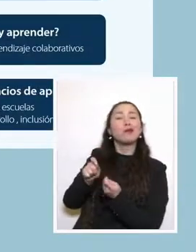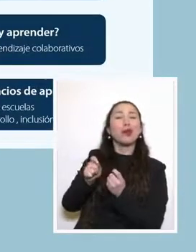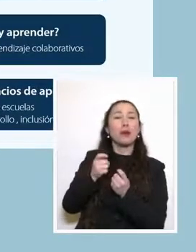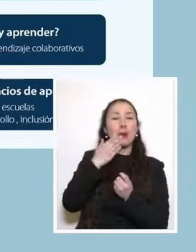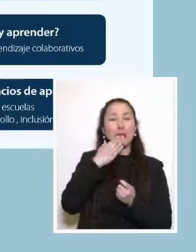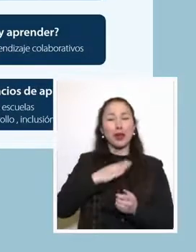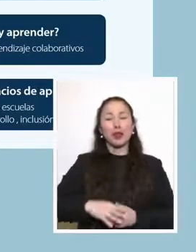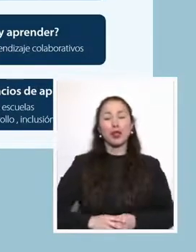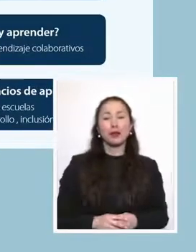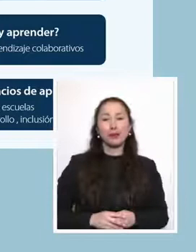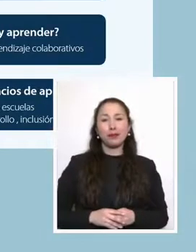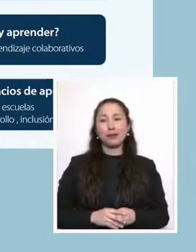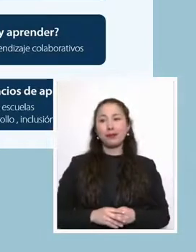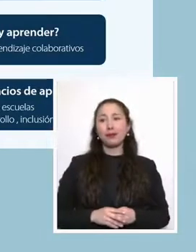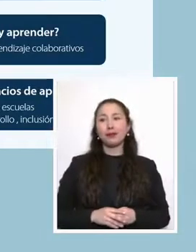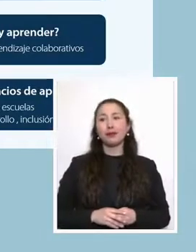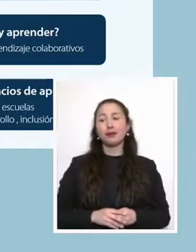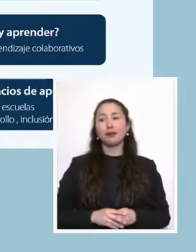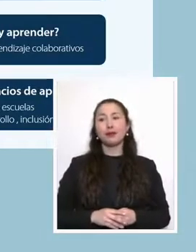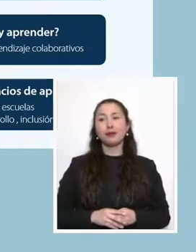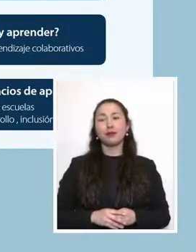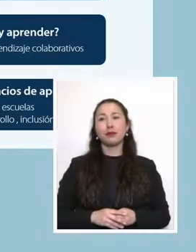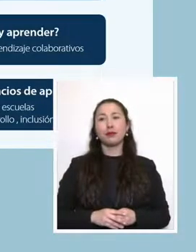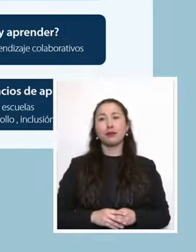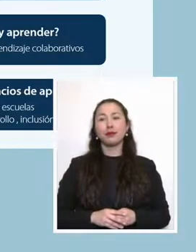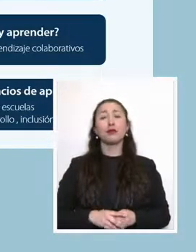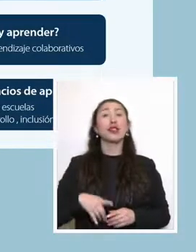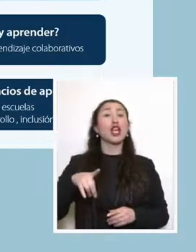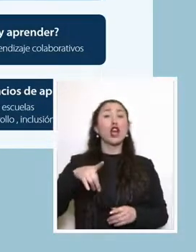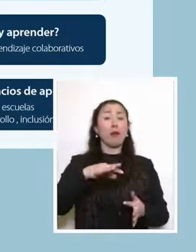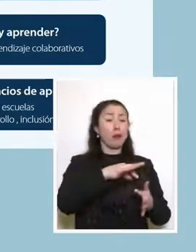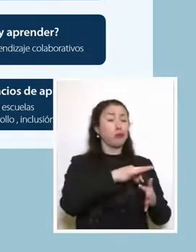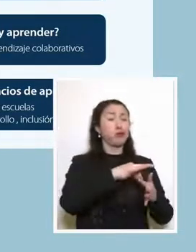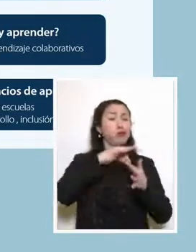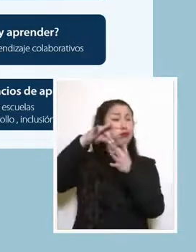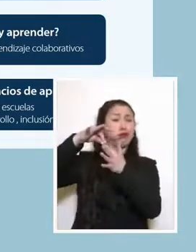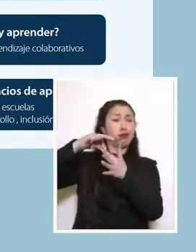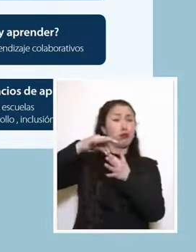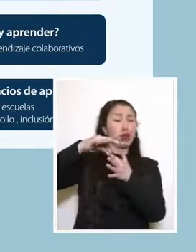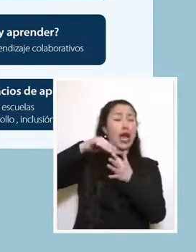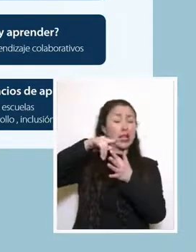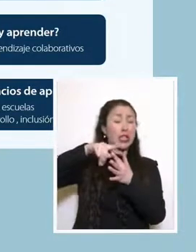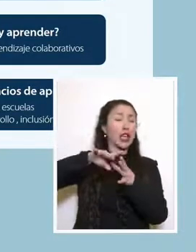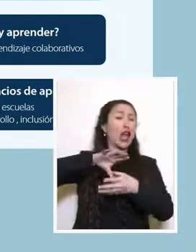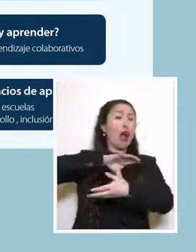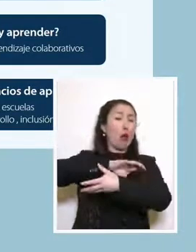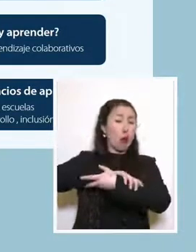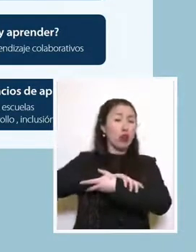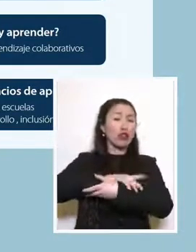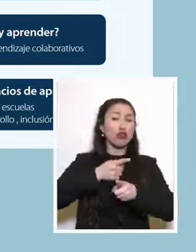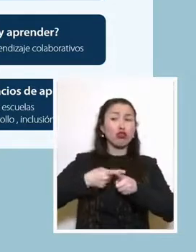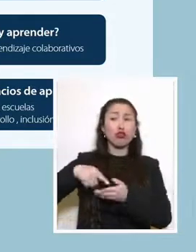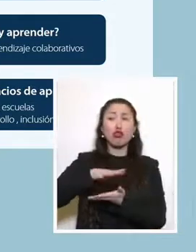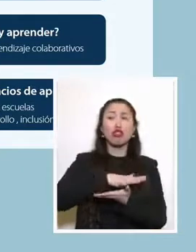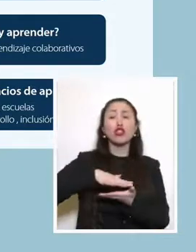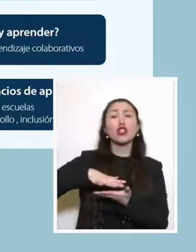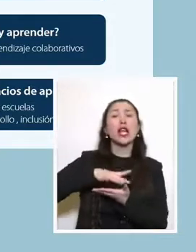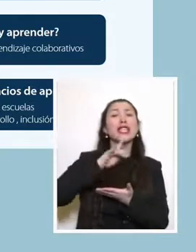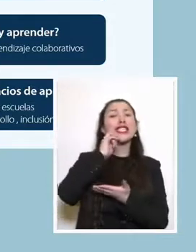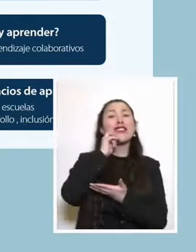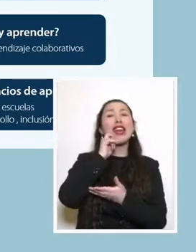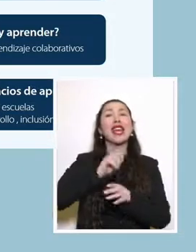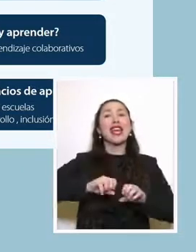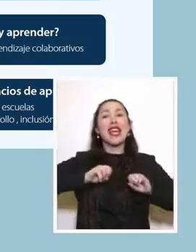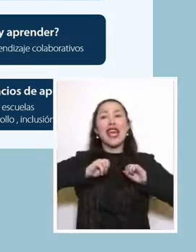Al centro de este nuevo contrato social para la educación hay la idea de que la educación tiene